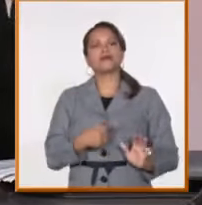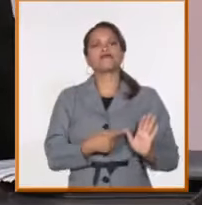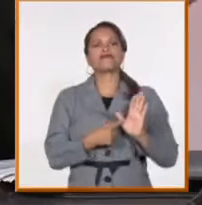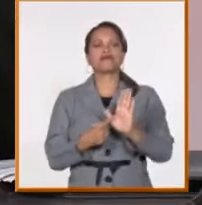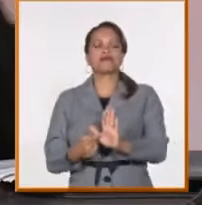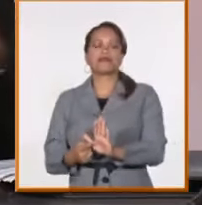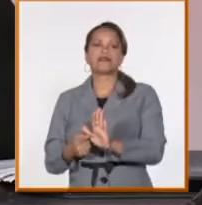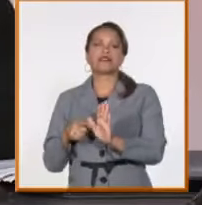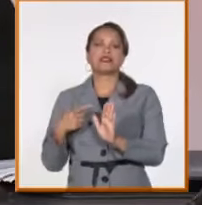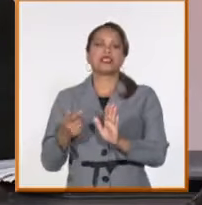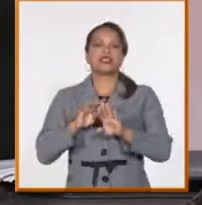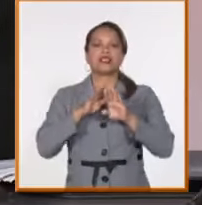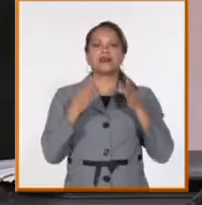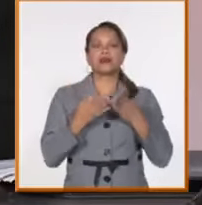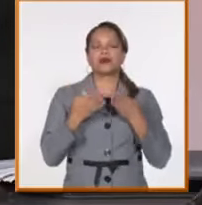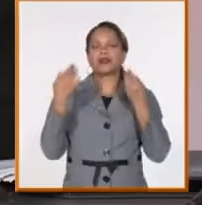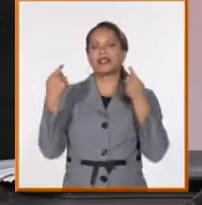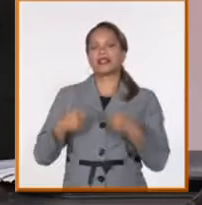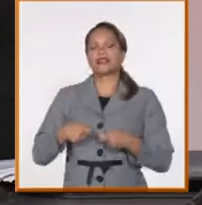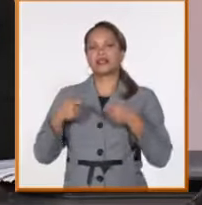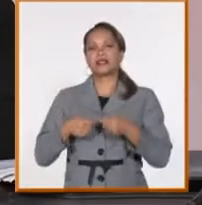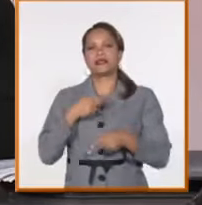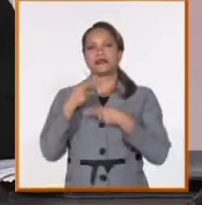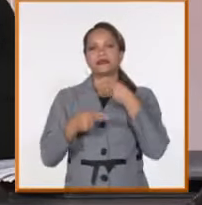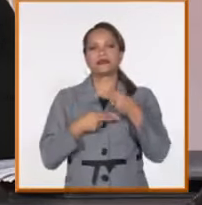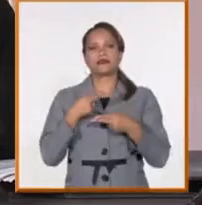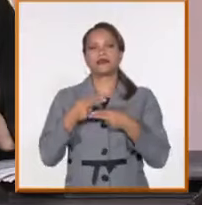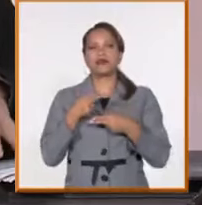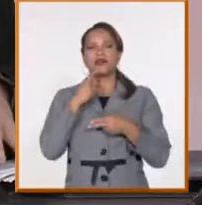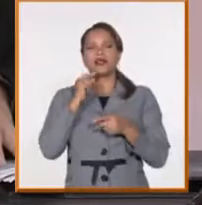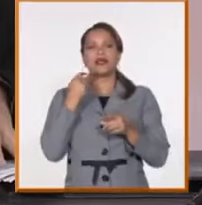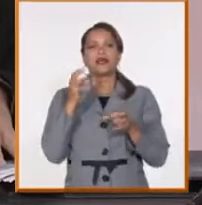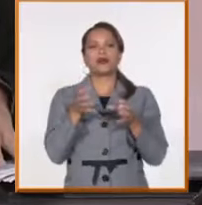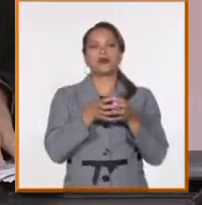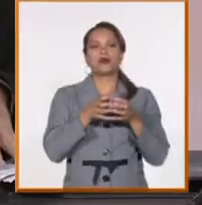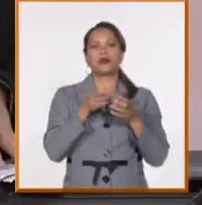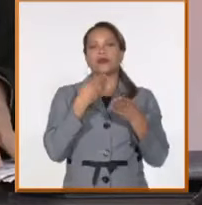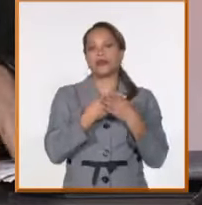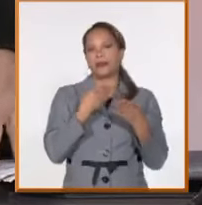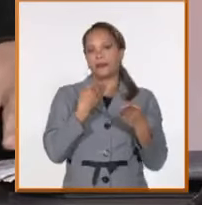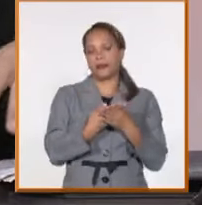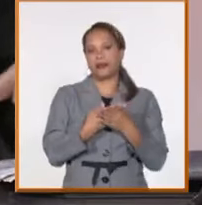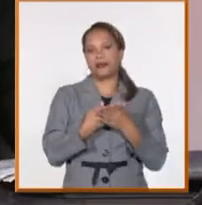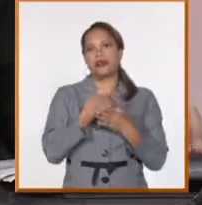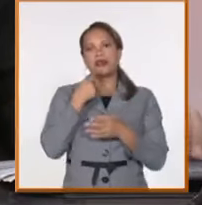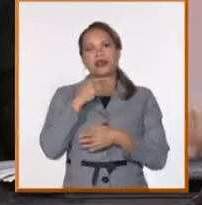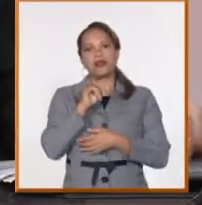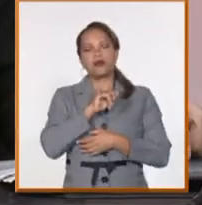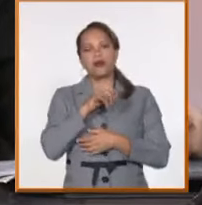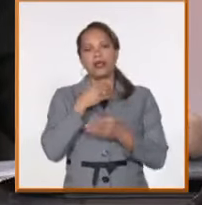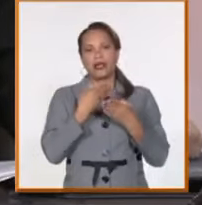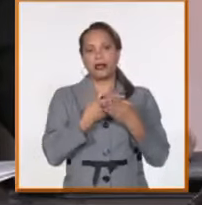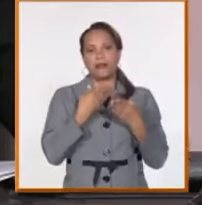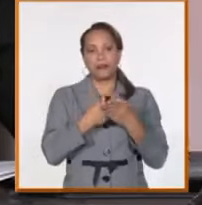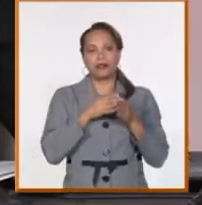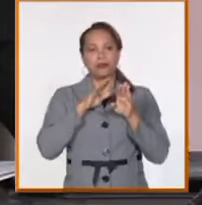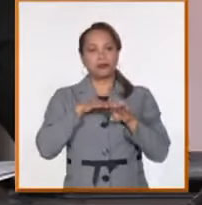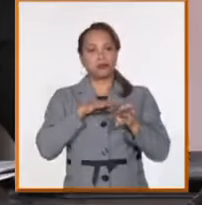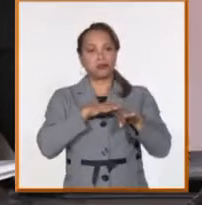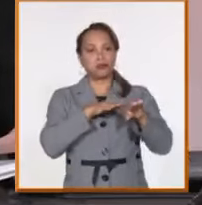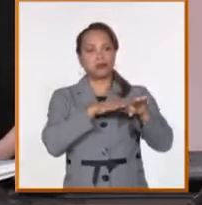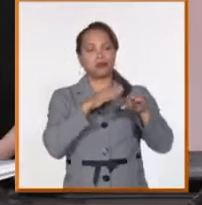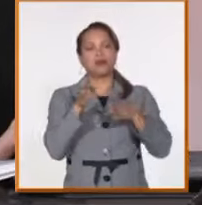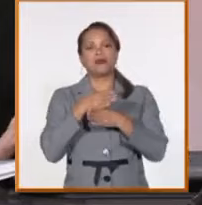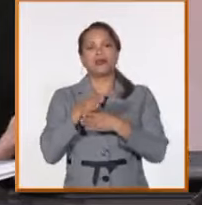políticas esas decisiones que se han tomado desde el grupo empresarial y que se expresan como en puntex en las empresas concretas en las